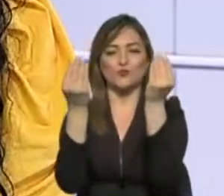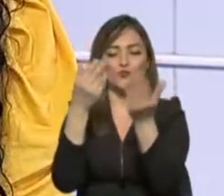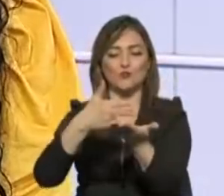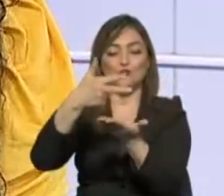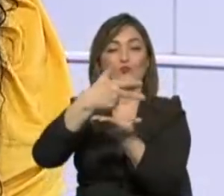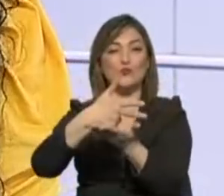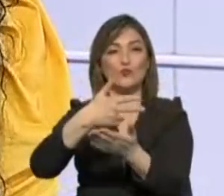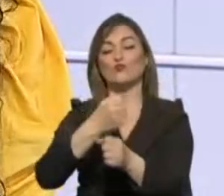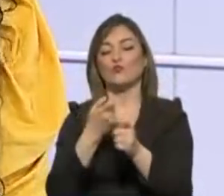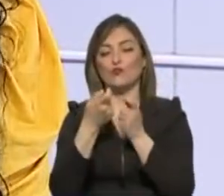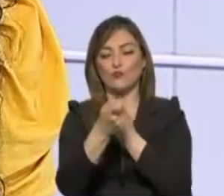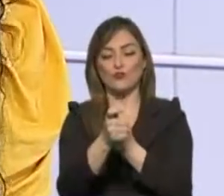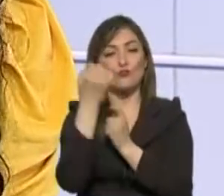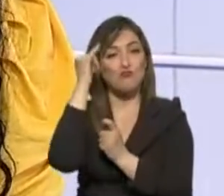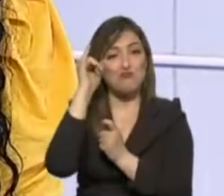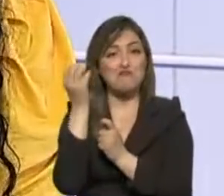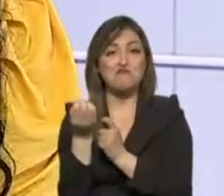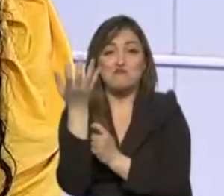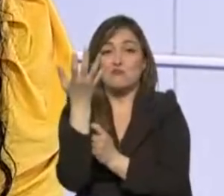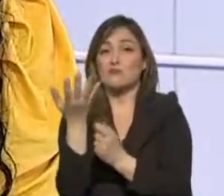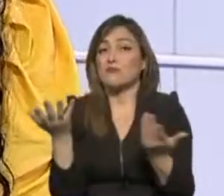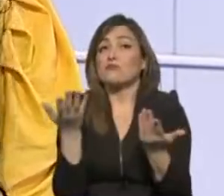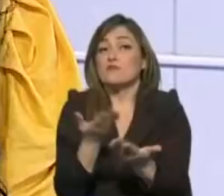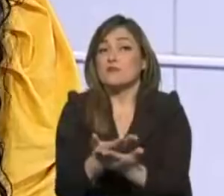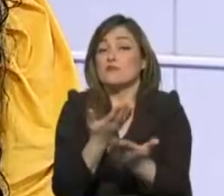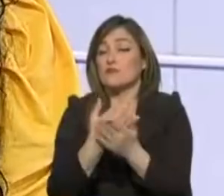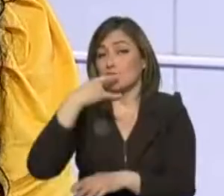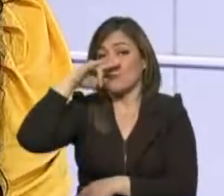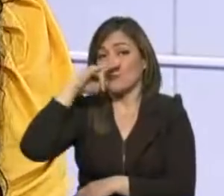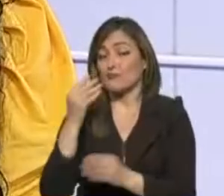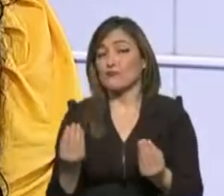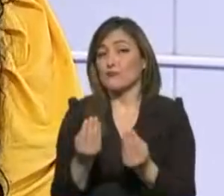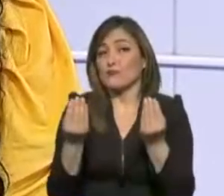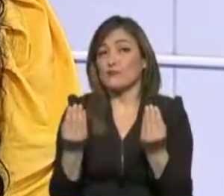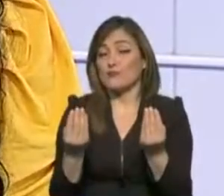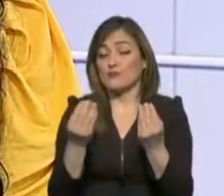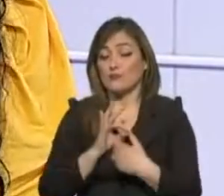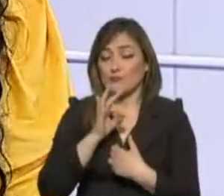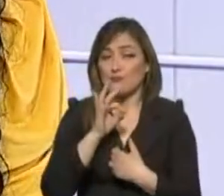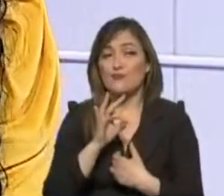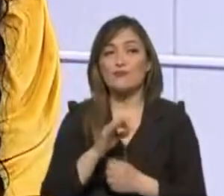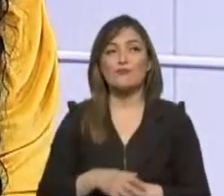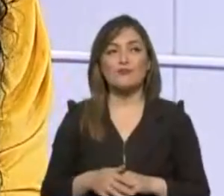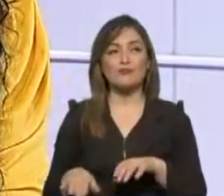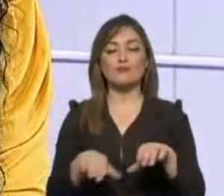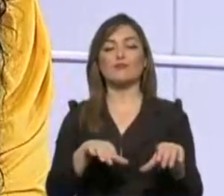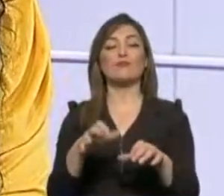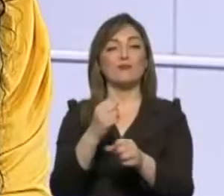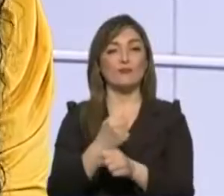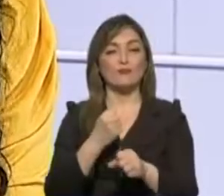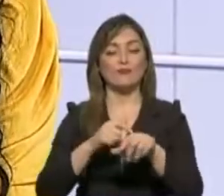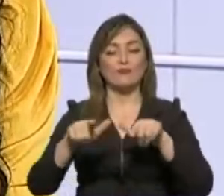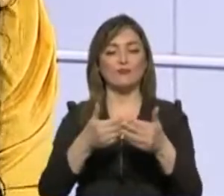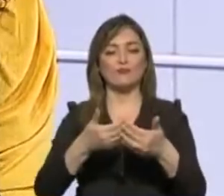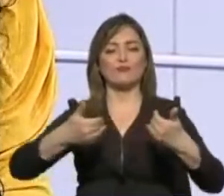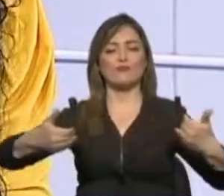Carchi realiza talleres creativos como una iniciativa para los niños y los adolescentes en época de pandemia. Las actividades se realizan en